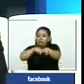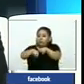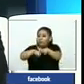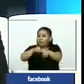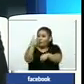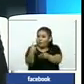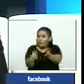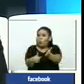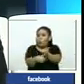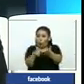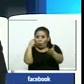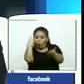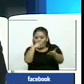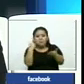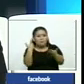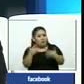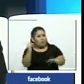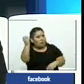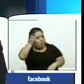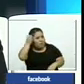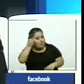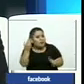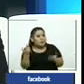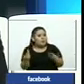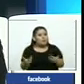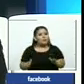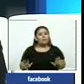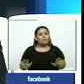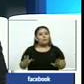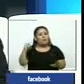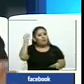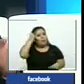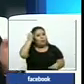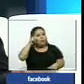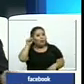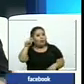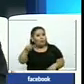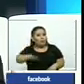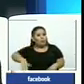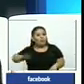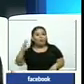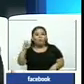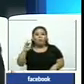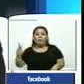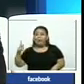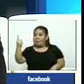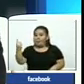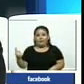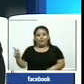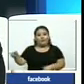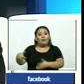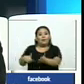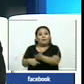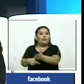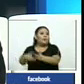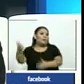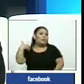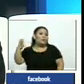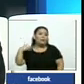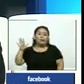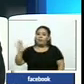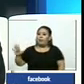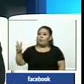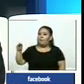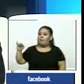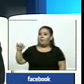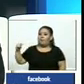candidatos a alcaldes, ya hay reacciones, ya hay una reacción que se ha dado en el oriente del país. El alcalde de San Miguel por el FMLN, Miguel Pereira, ha